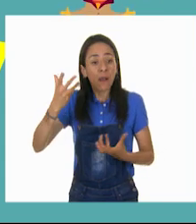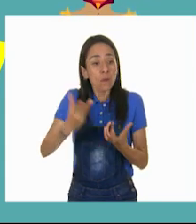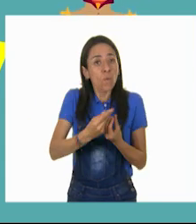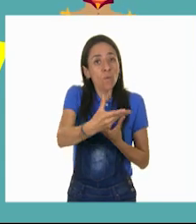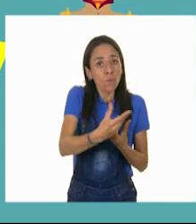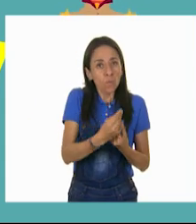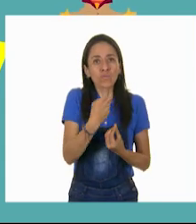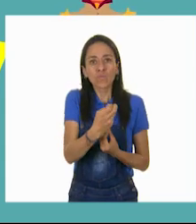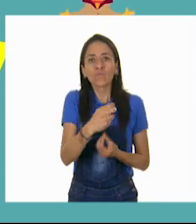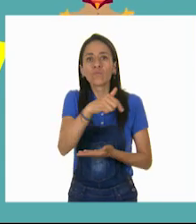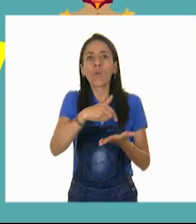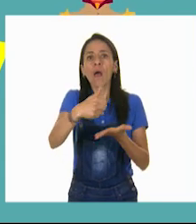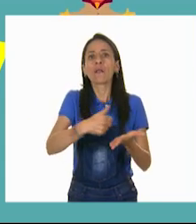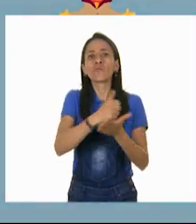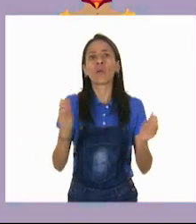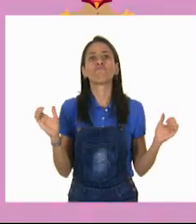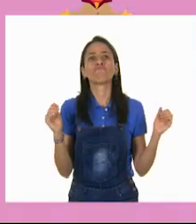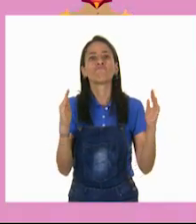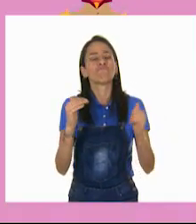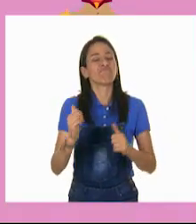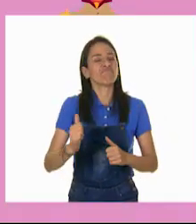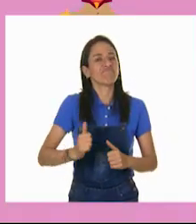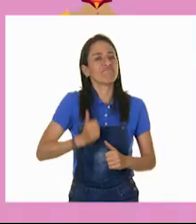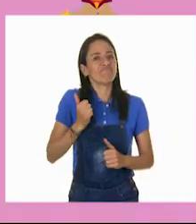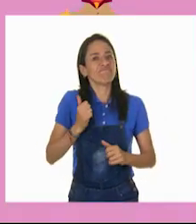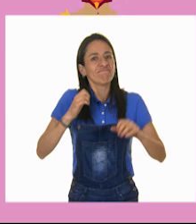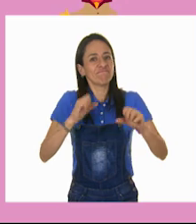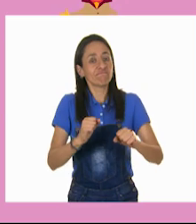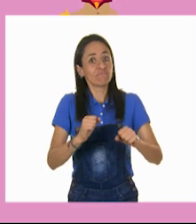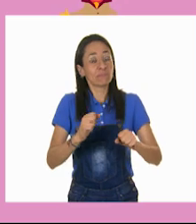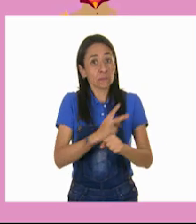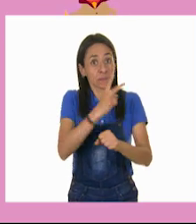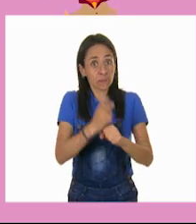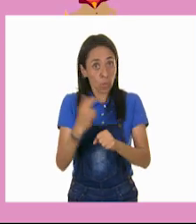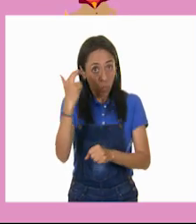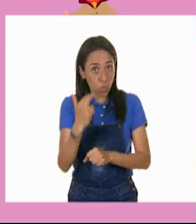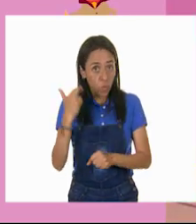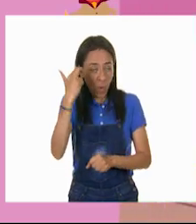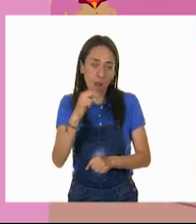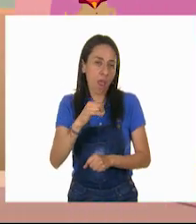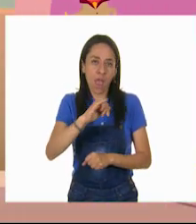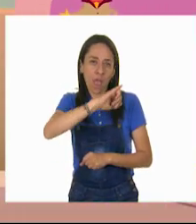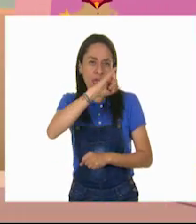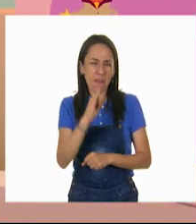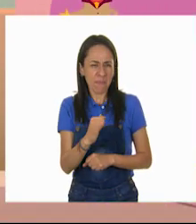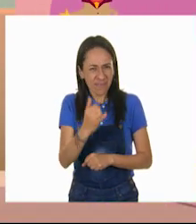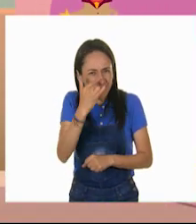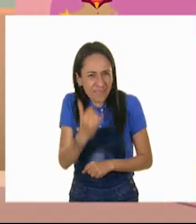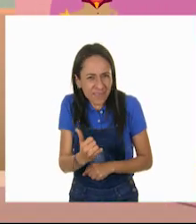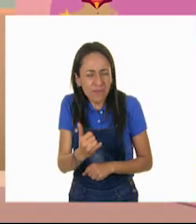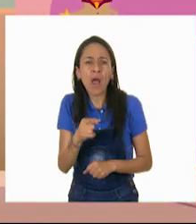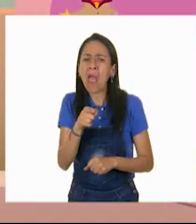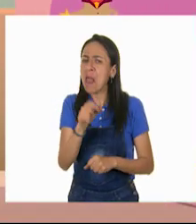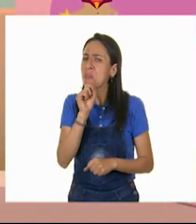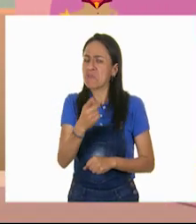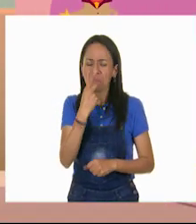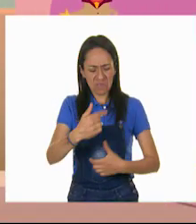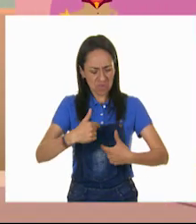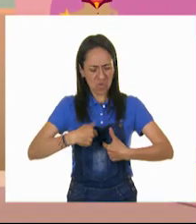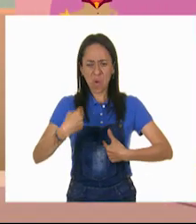aunque nunca logró tomar posesión como virrey un dato curioso es que él mismo eligió nombrarse hernán cortez